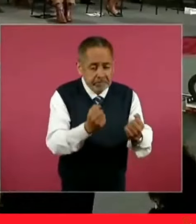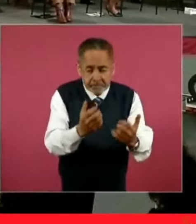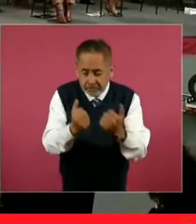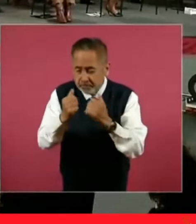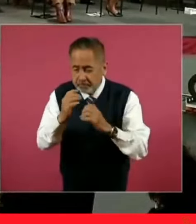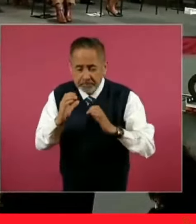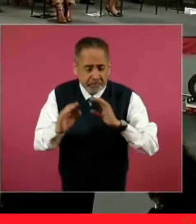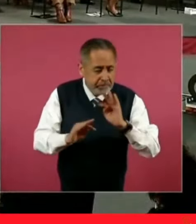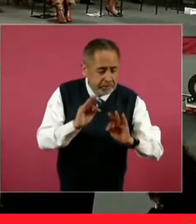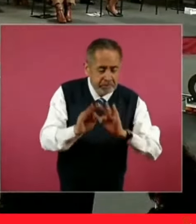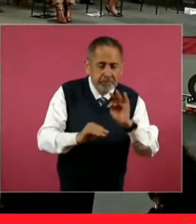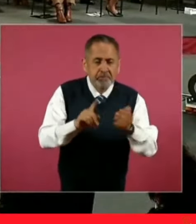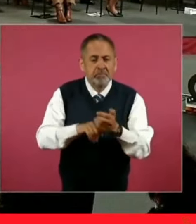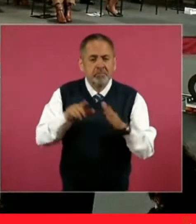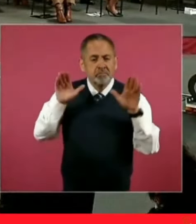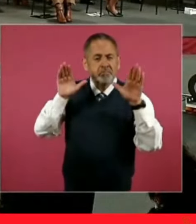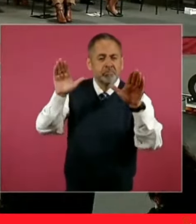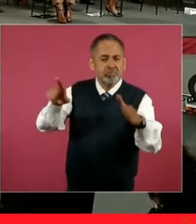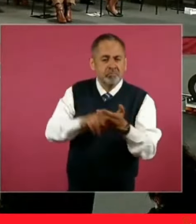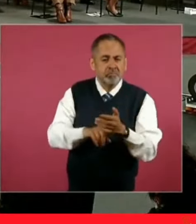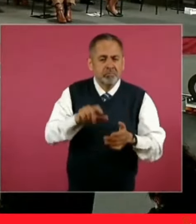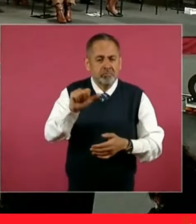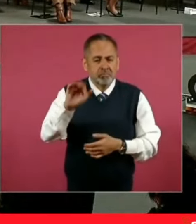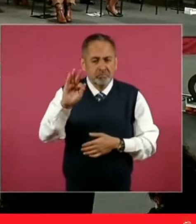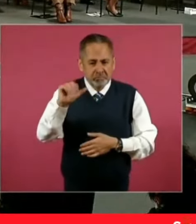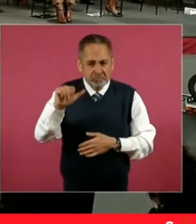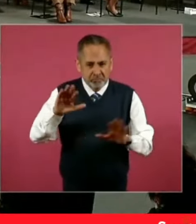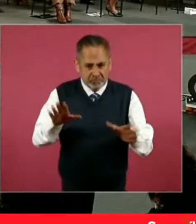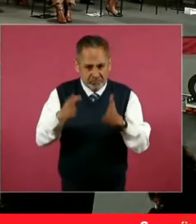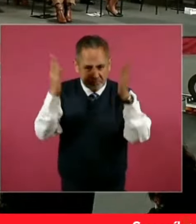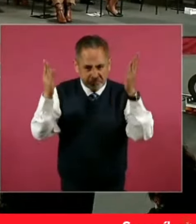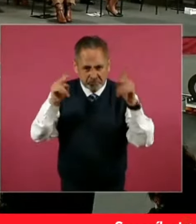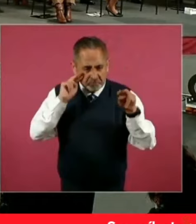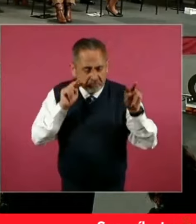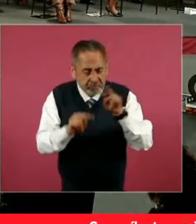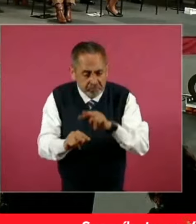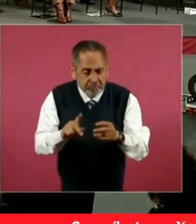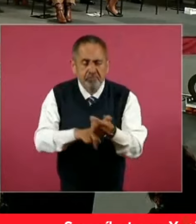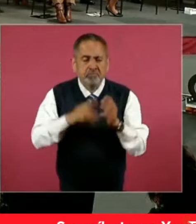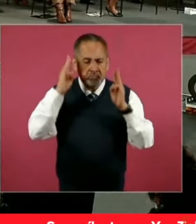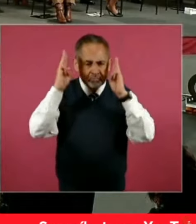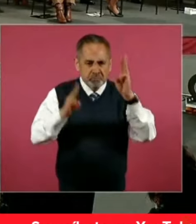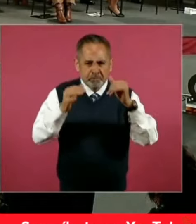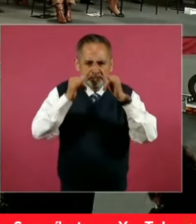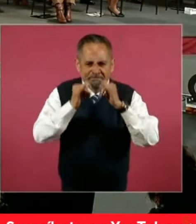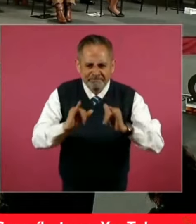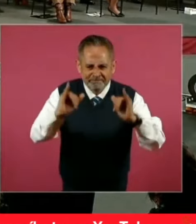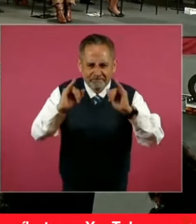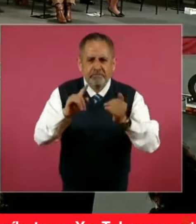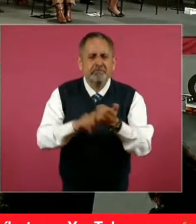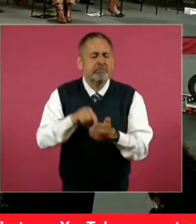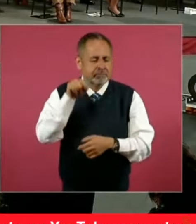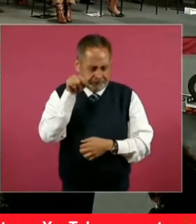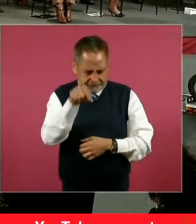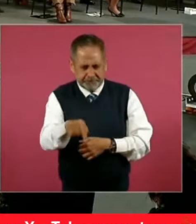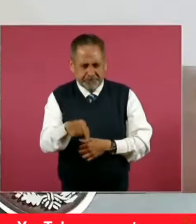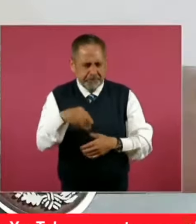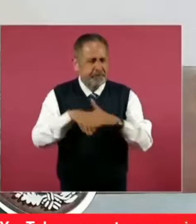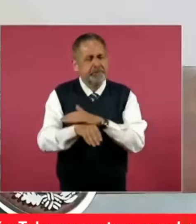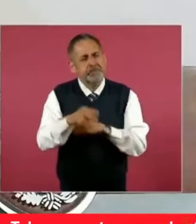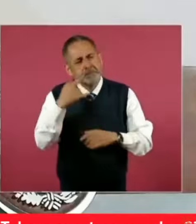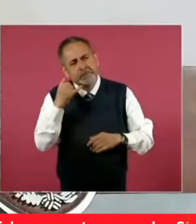la construcción del aeropuerto Felipe Ángeles permitió establecer el Museo del Mamut, Quinametzin, y el